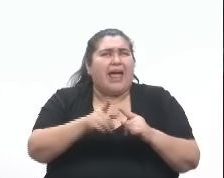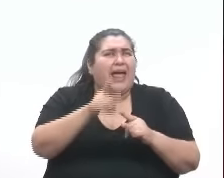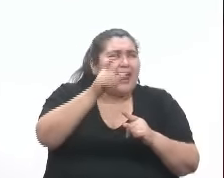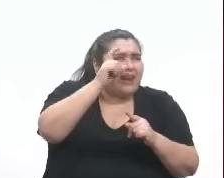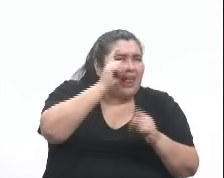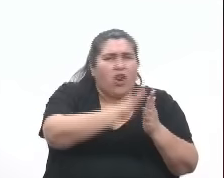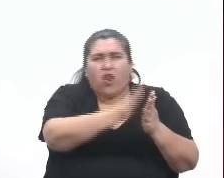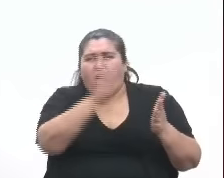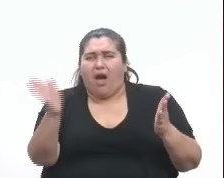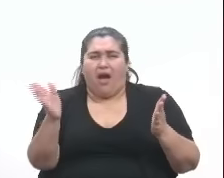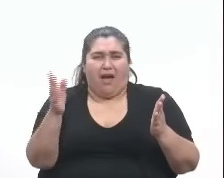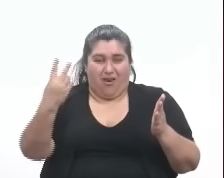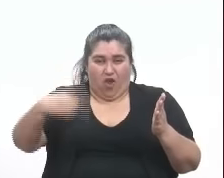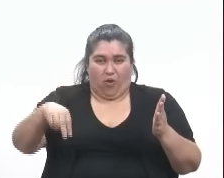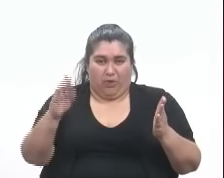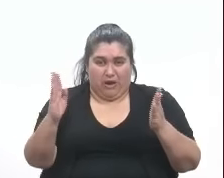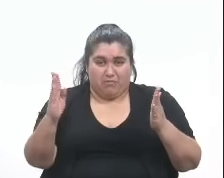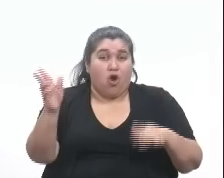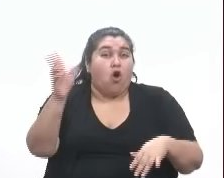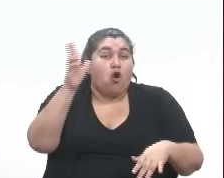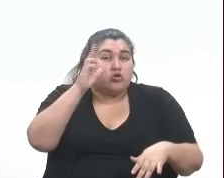de 8.7.